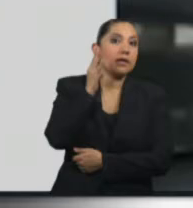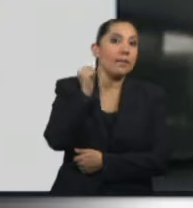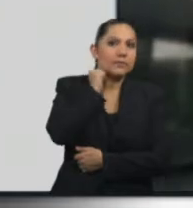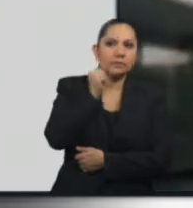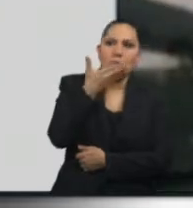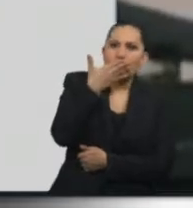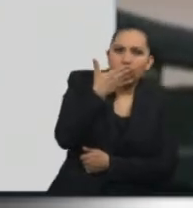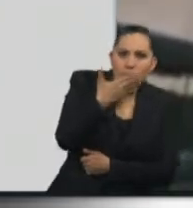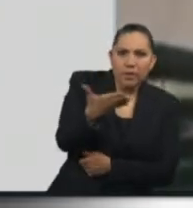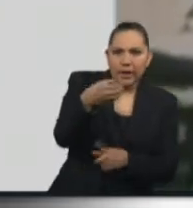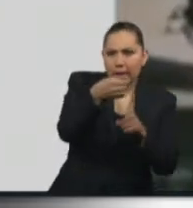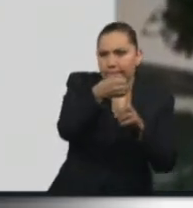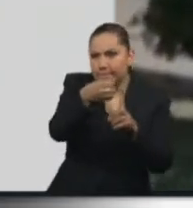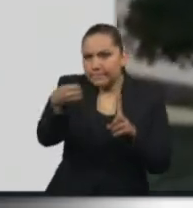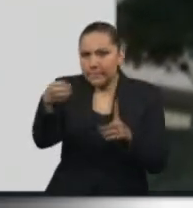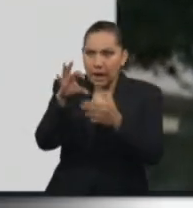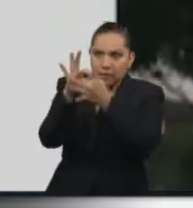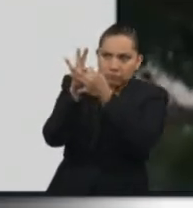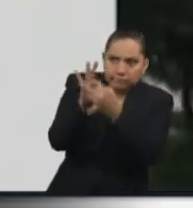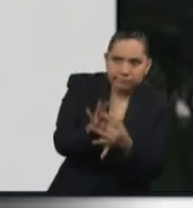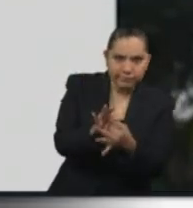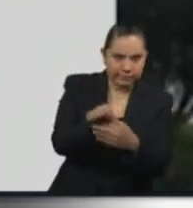la labor que nos ha sido encomendada.